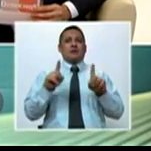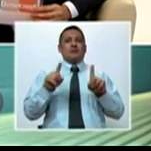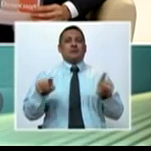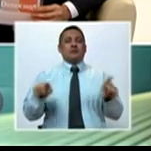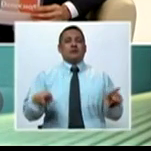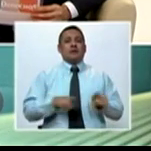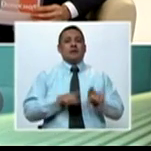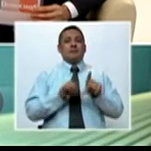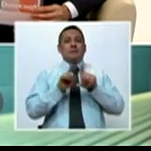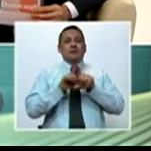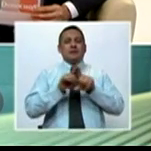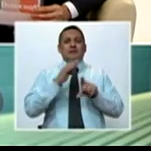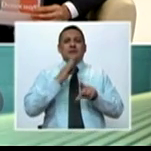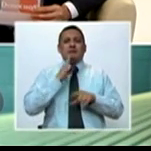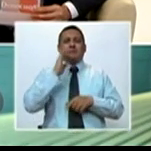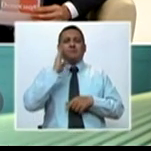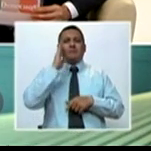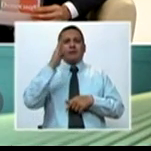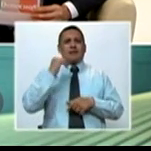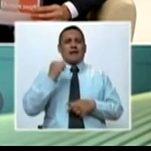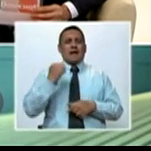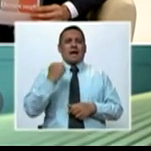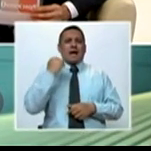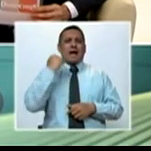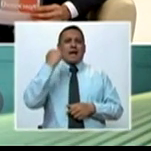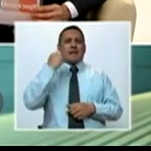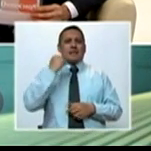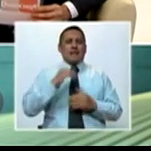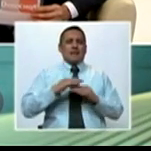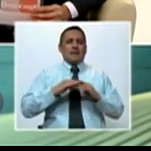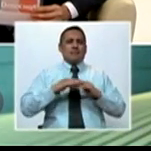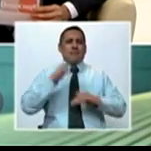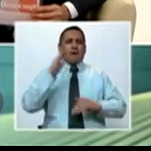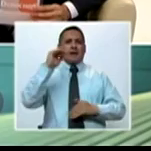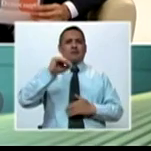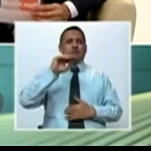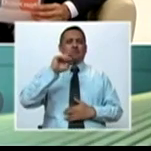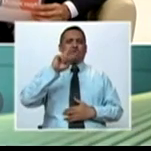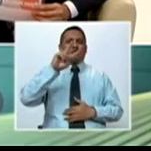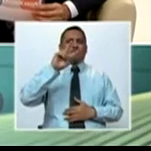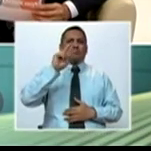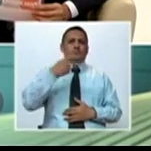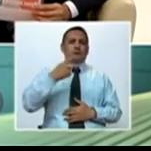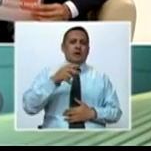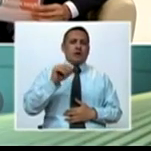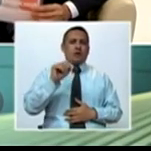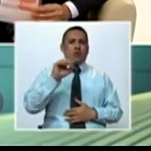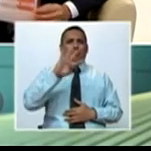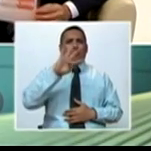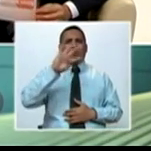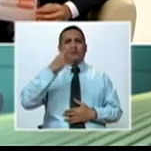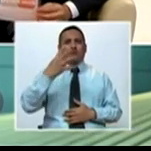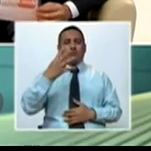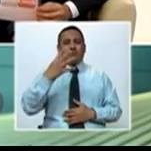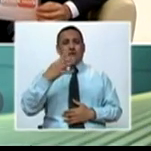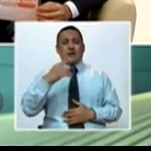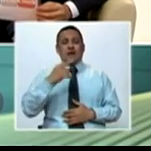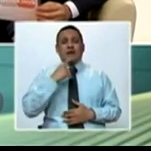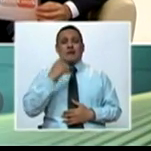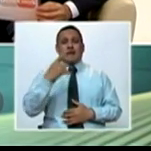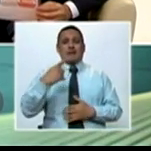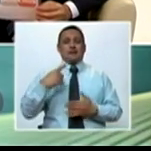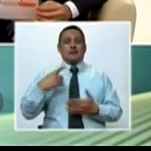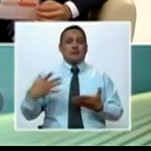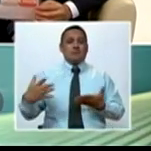2.000 soles? Si gana 4.000, por decir. El monto que se le podría embargar es